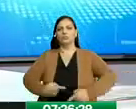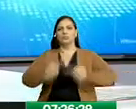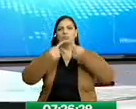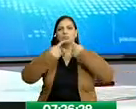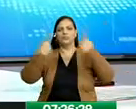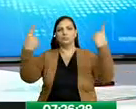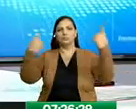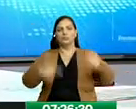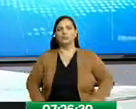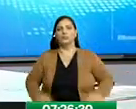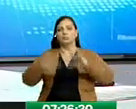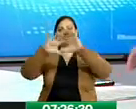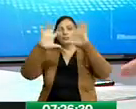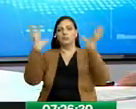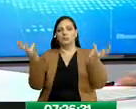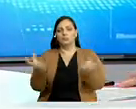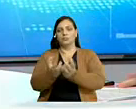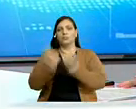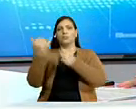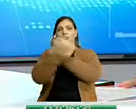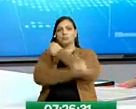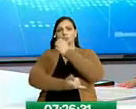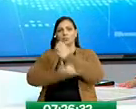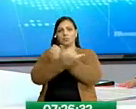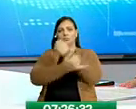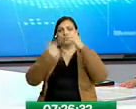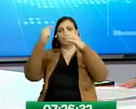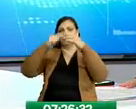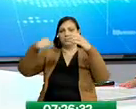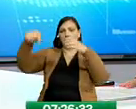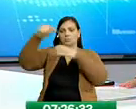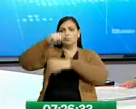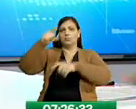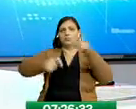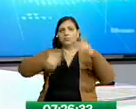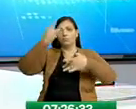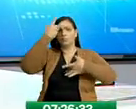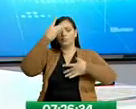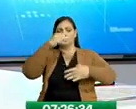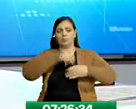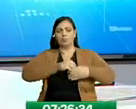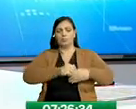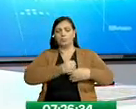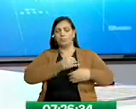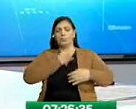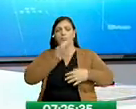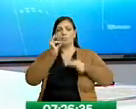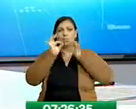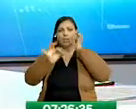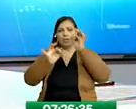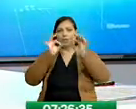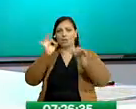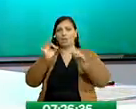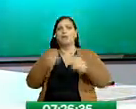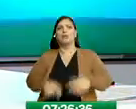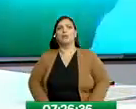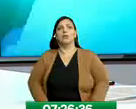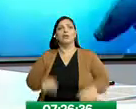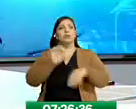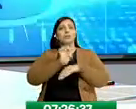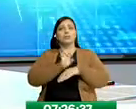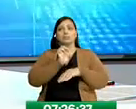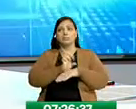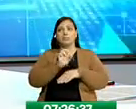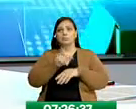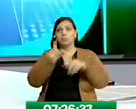de vigilancia y prevención a escala nacional y que hasta el momento en el Ecuador no existen casos ni confirmados